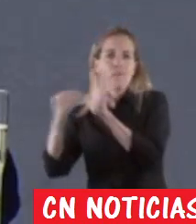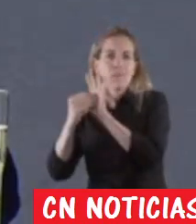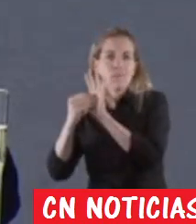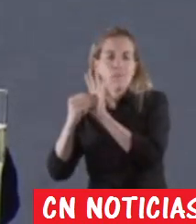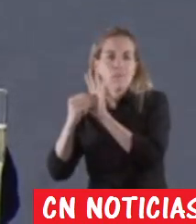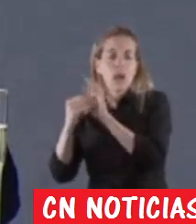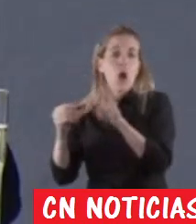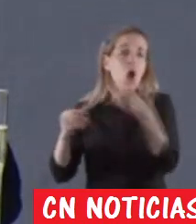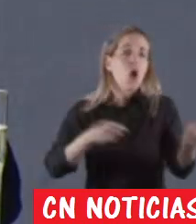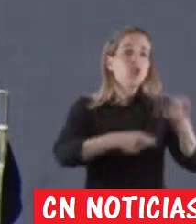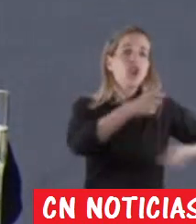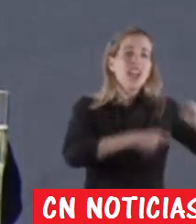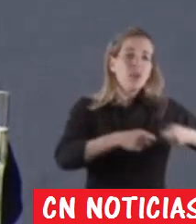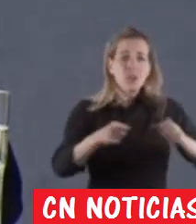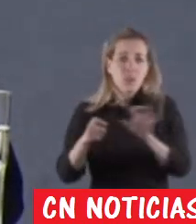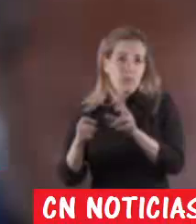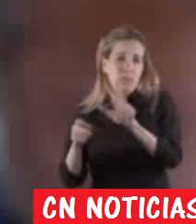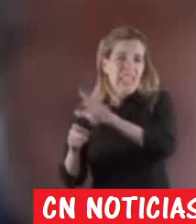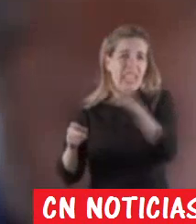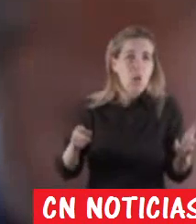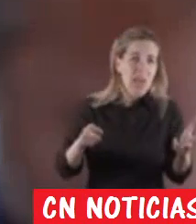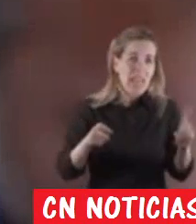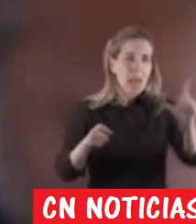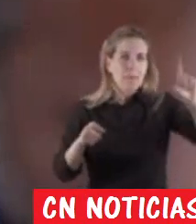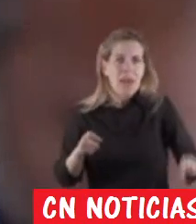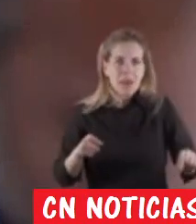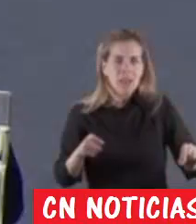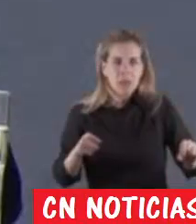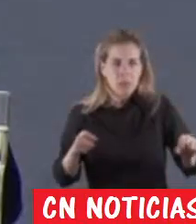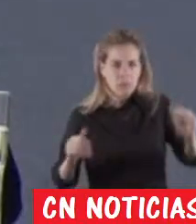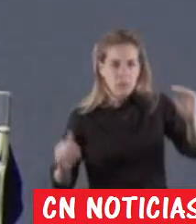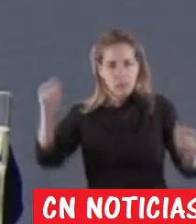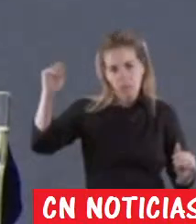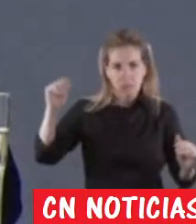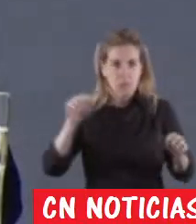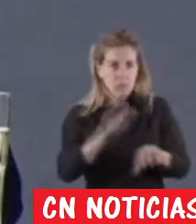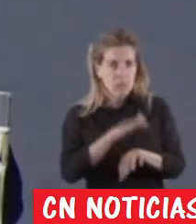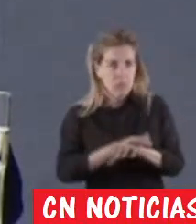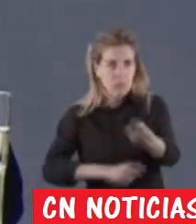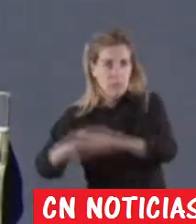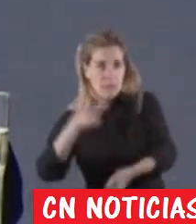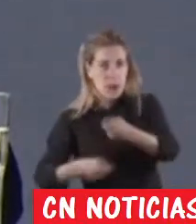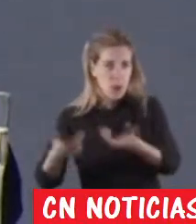3 veces menor. ¿Cómo se explica eso? Eso se llama especulación, no tiene otra explicación.